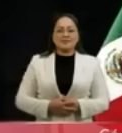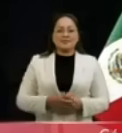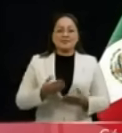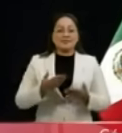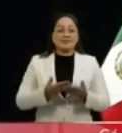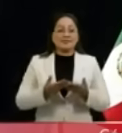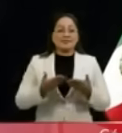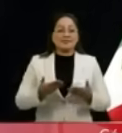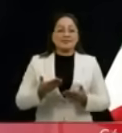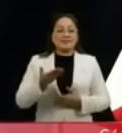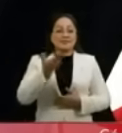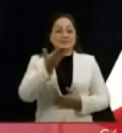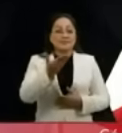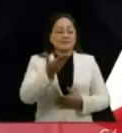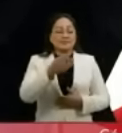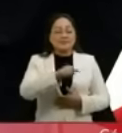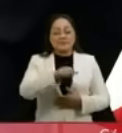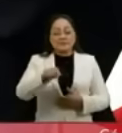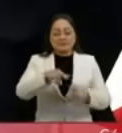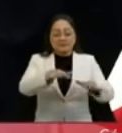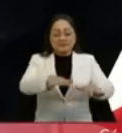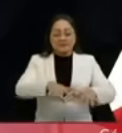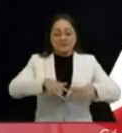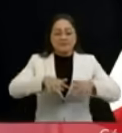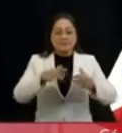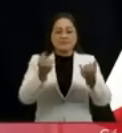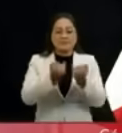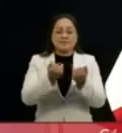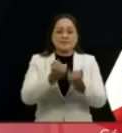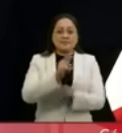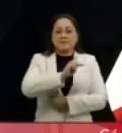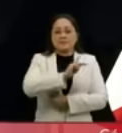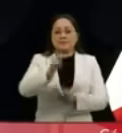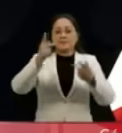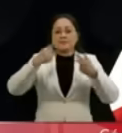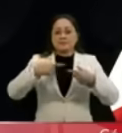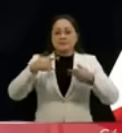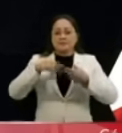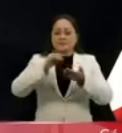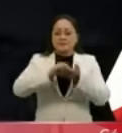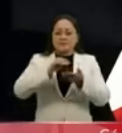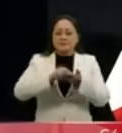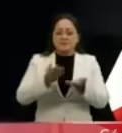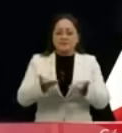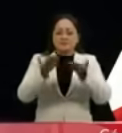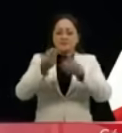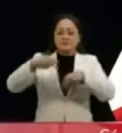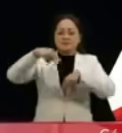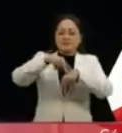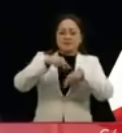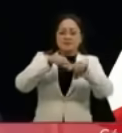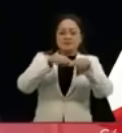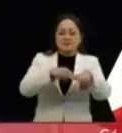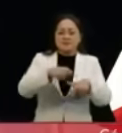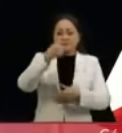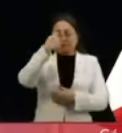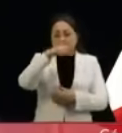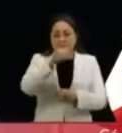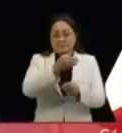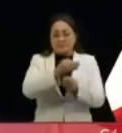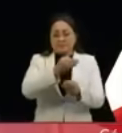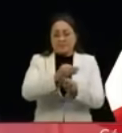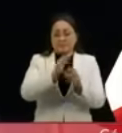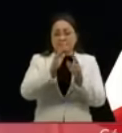Solicito a la Asamblea y al público asistente permanecer de pie para proceder a